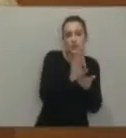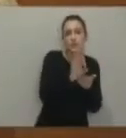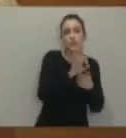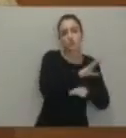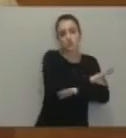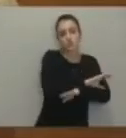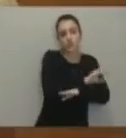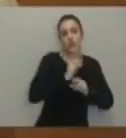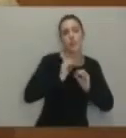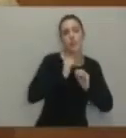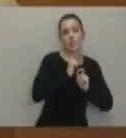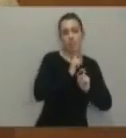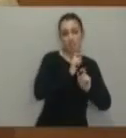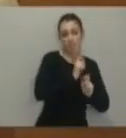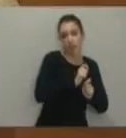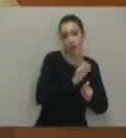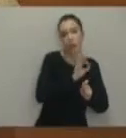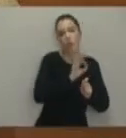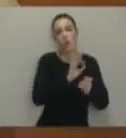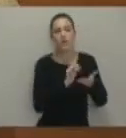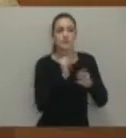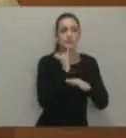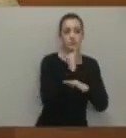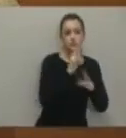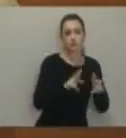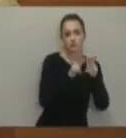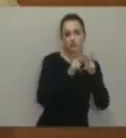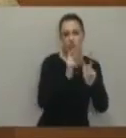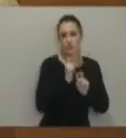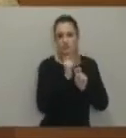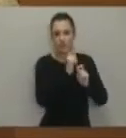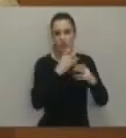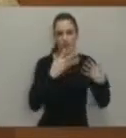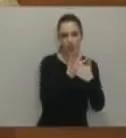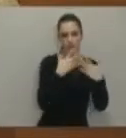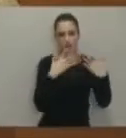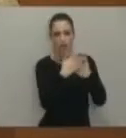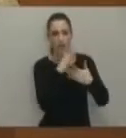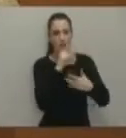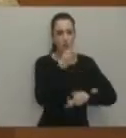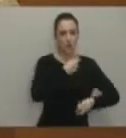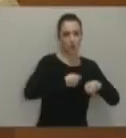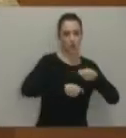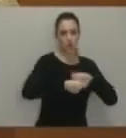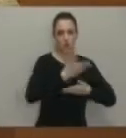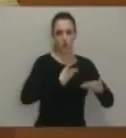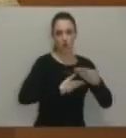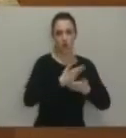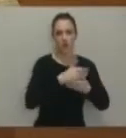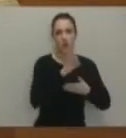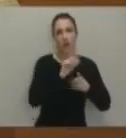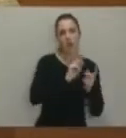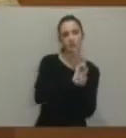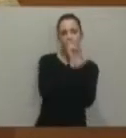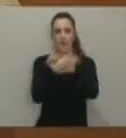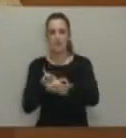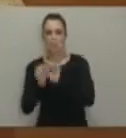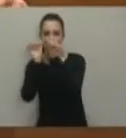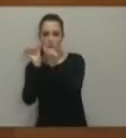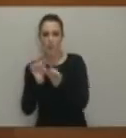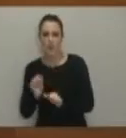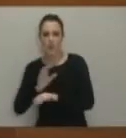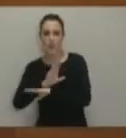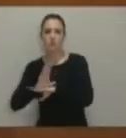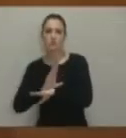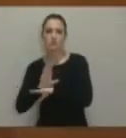otros por entidades sociales, desde una óptica de coordinación y colaboración, a un modelo en el que la Consejería ejerce un